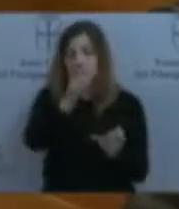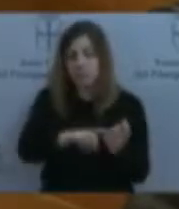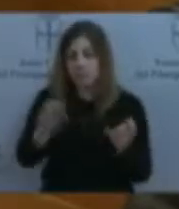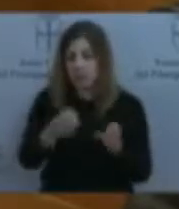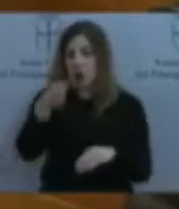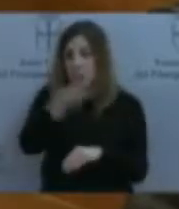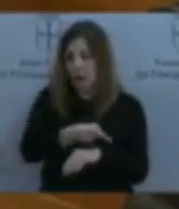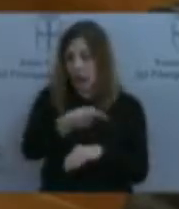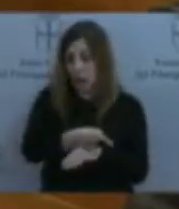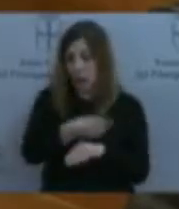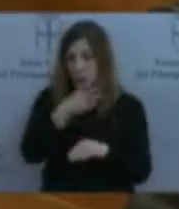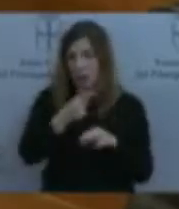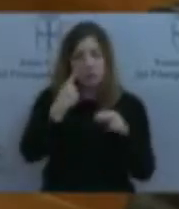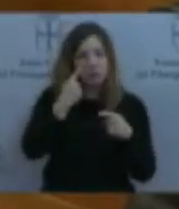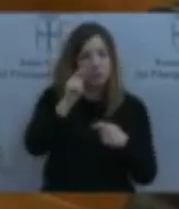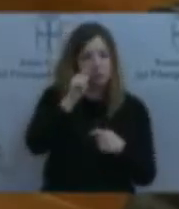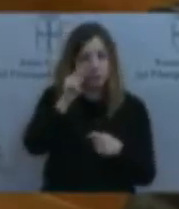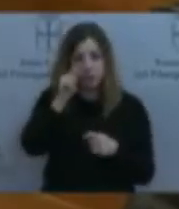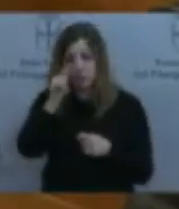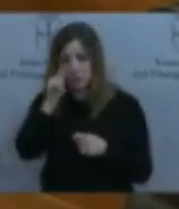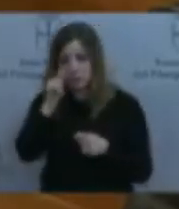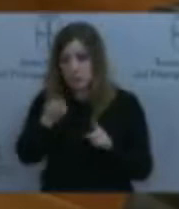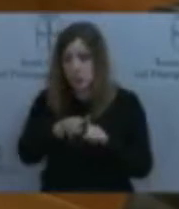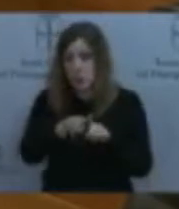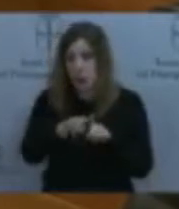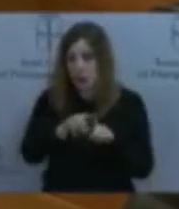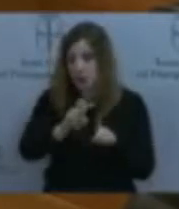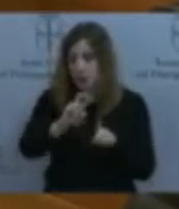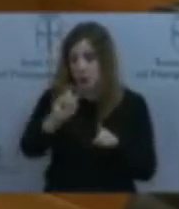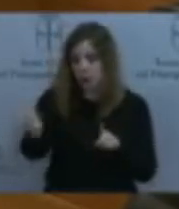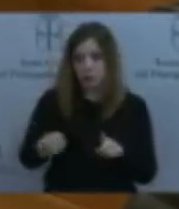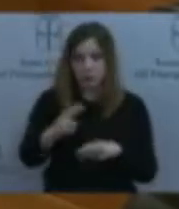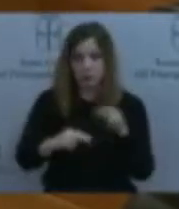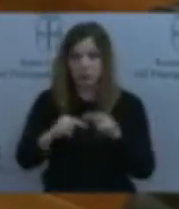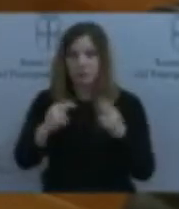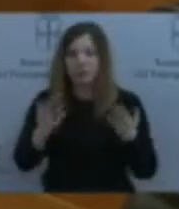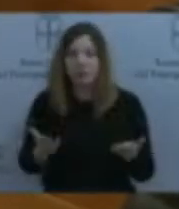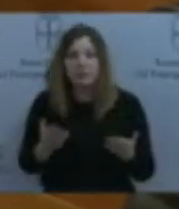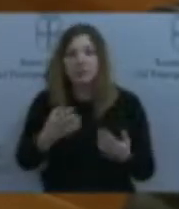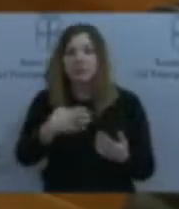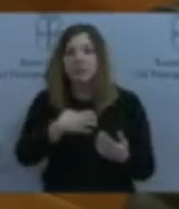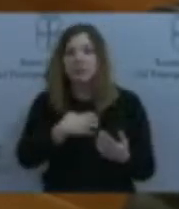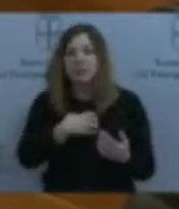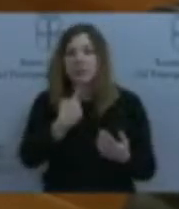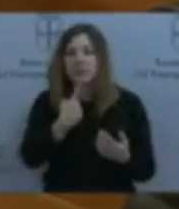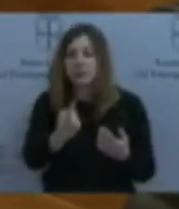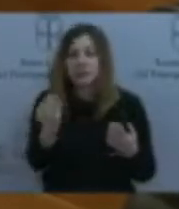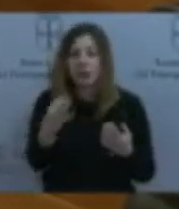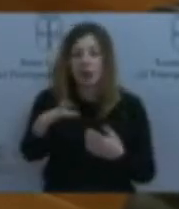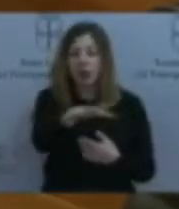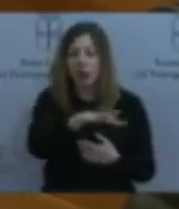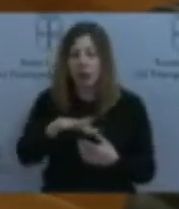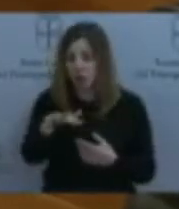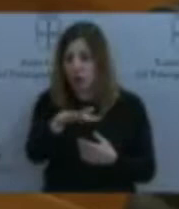con cualquier BIC. No podemos precisar, por tanto, el lugar concreto del que procederá esa caliza del país, si